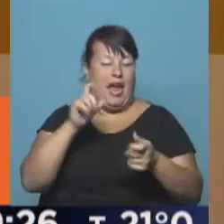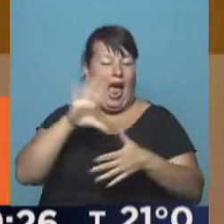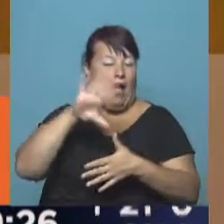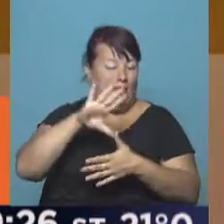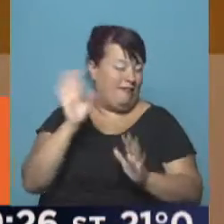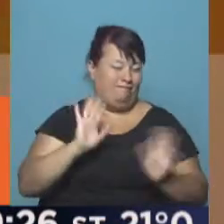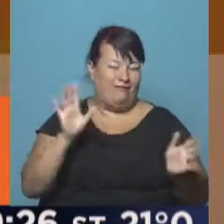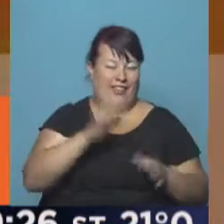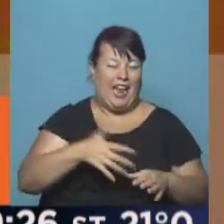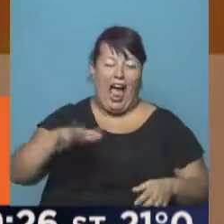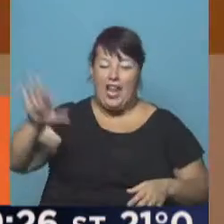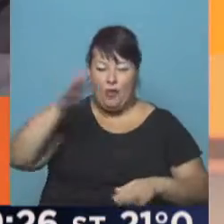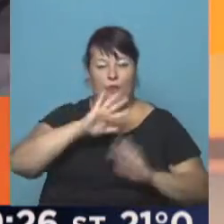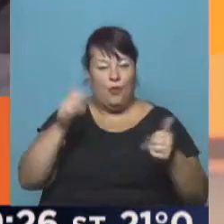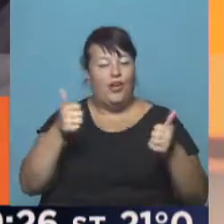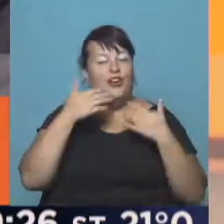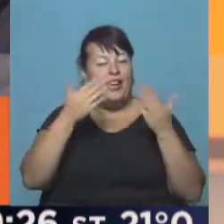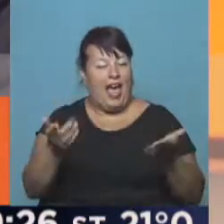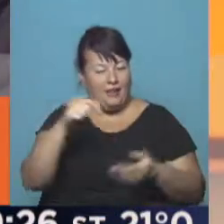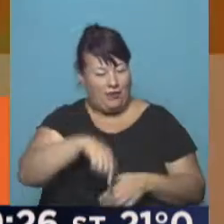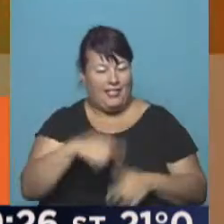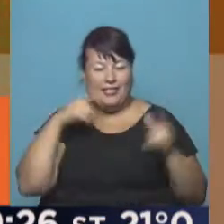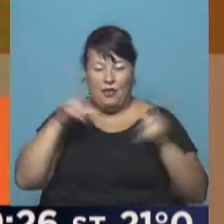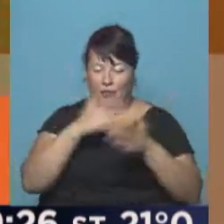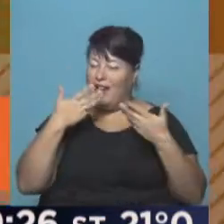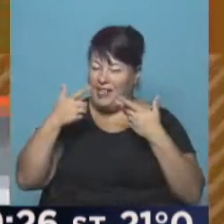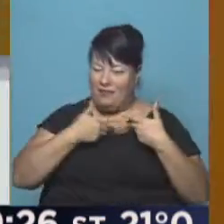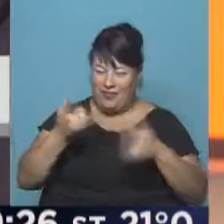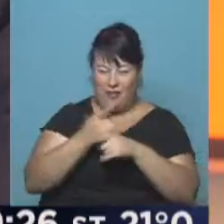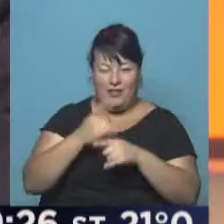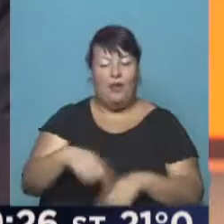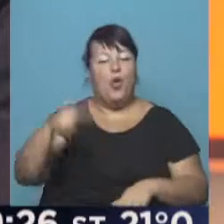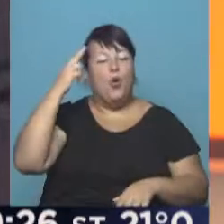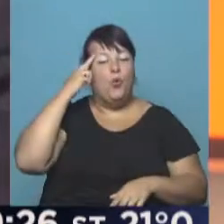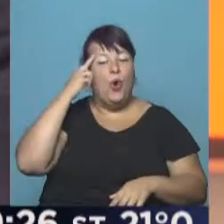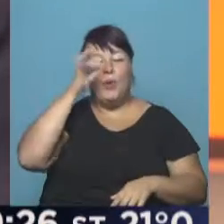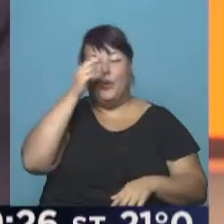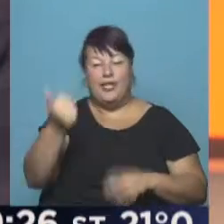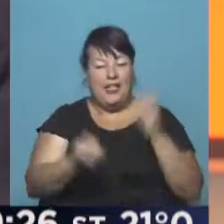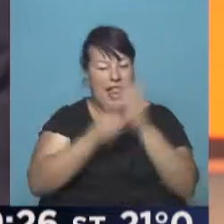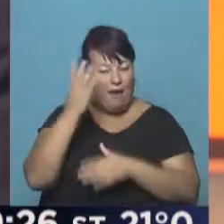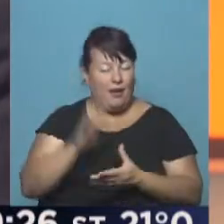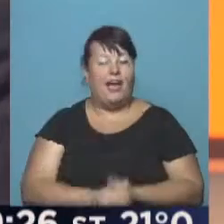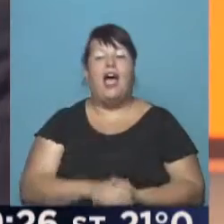Central y el Caribe, ¿no? Seguro. Oscar Muñoz, gracias por estar en la televisión pública. Las 9:26 de la